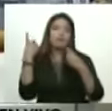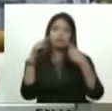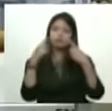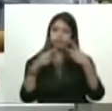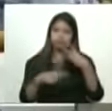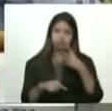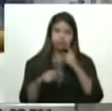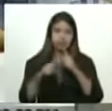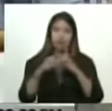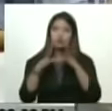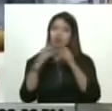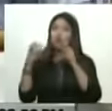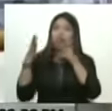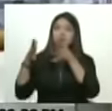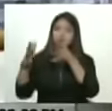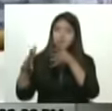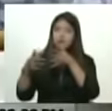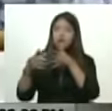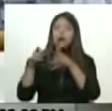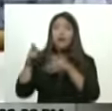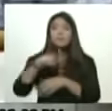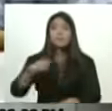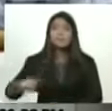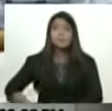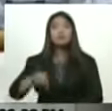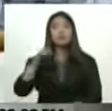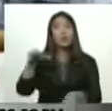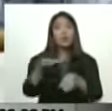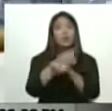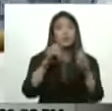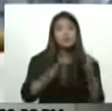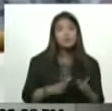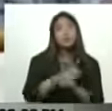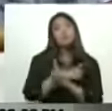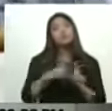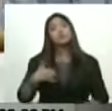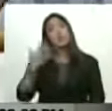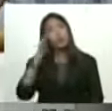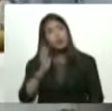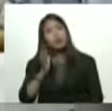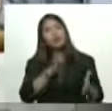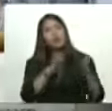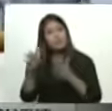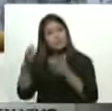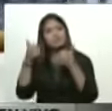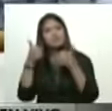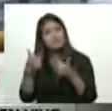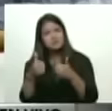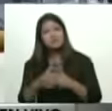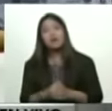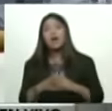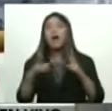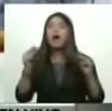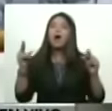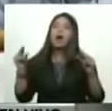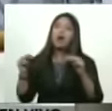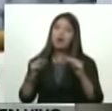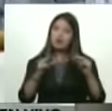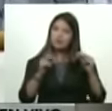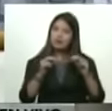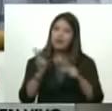las sugerencias que se le hicieron al presidente y a los ministros, pero creo que este es el camino correcto, el diálogo y